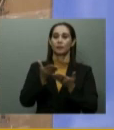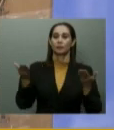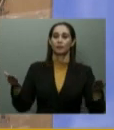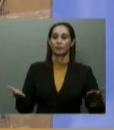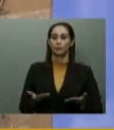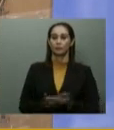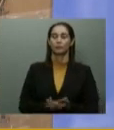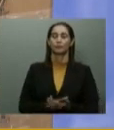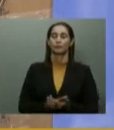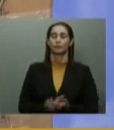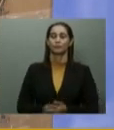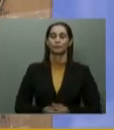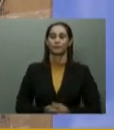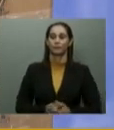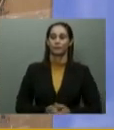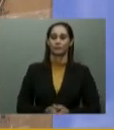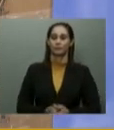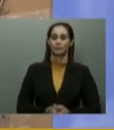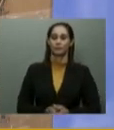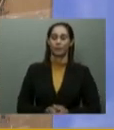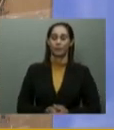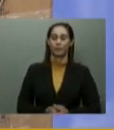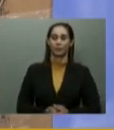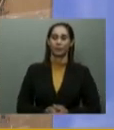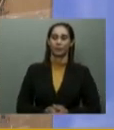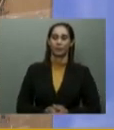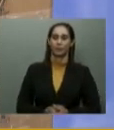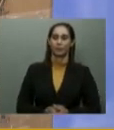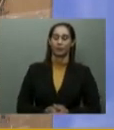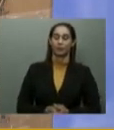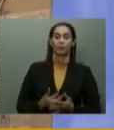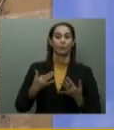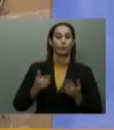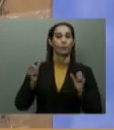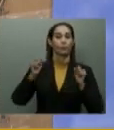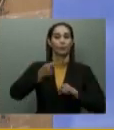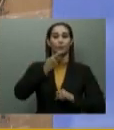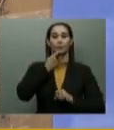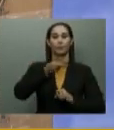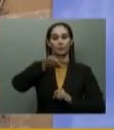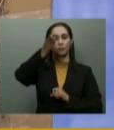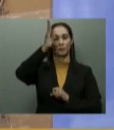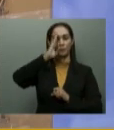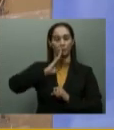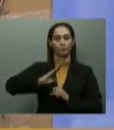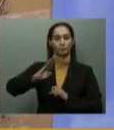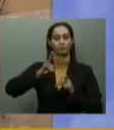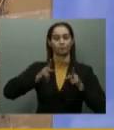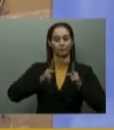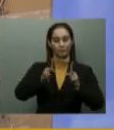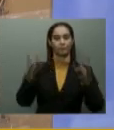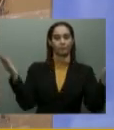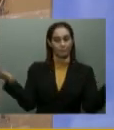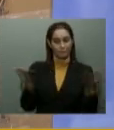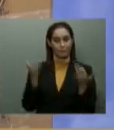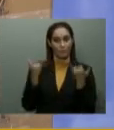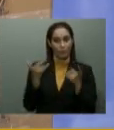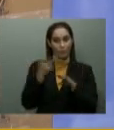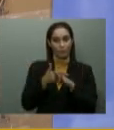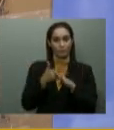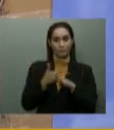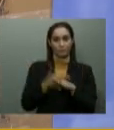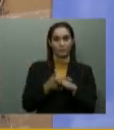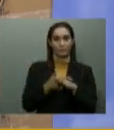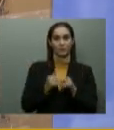y me imagino que habrá como lo tiene y me imagino que es así que actúa el 911 que en